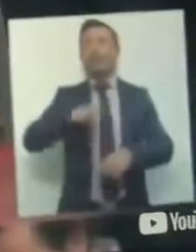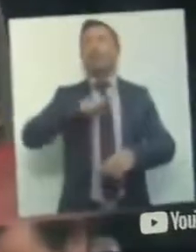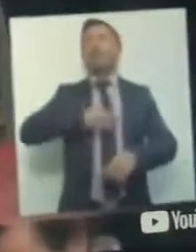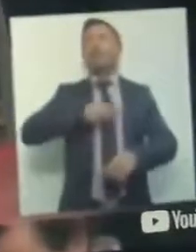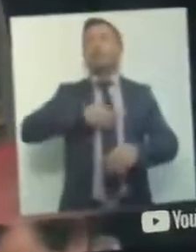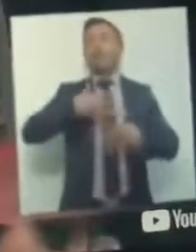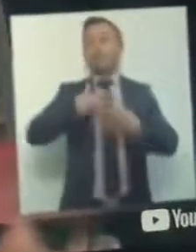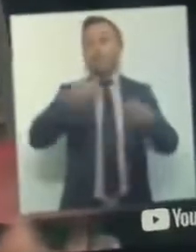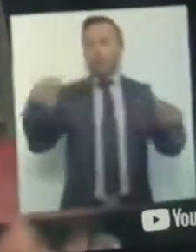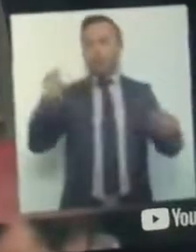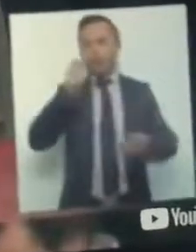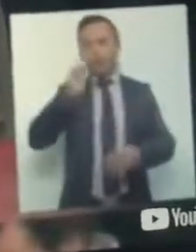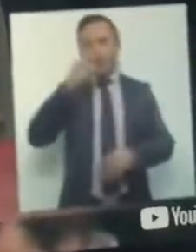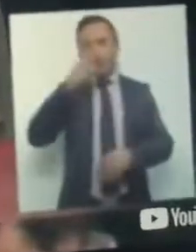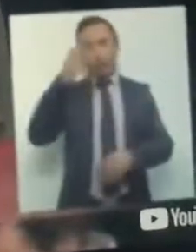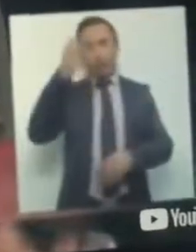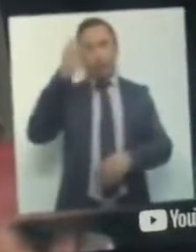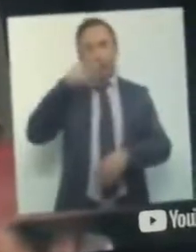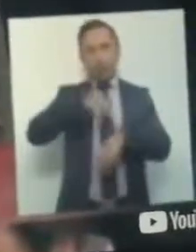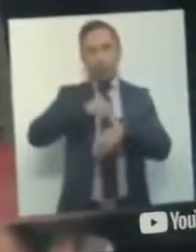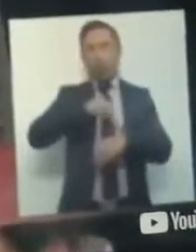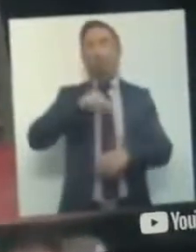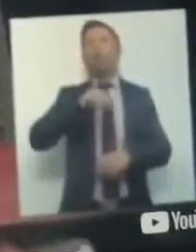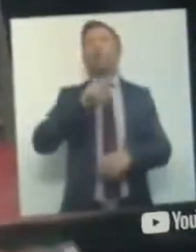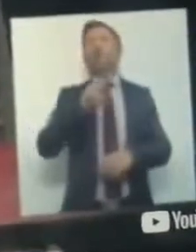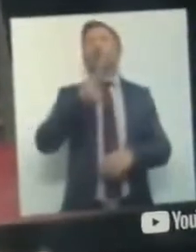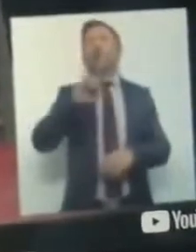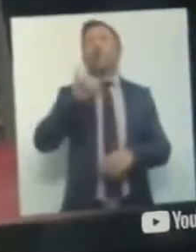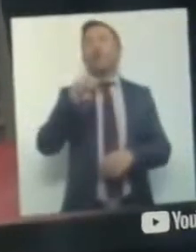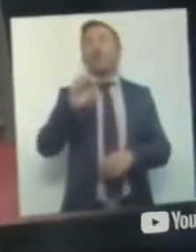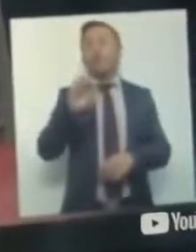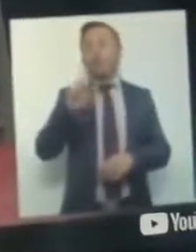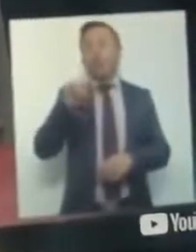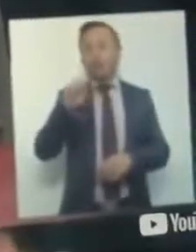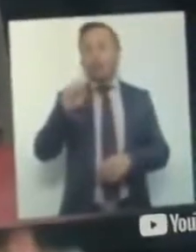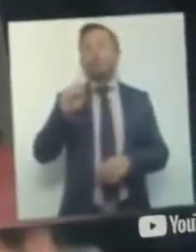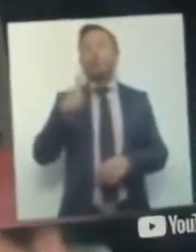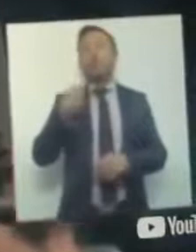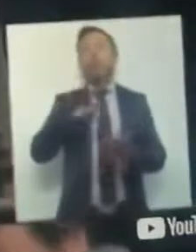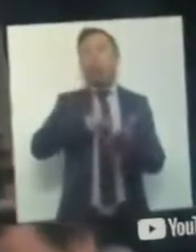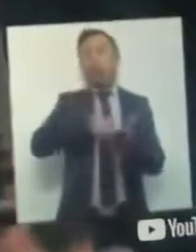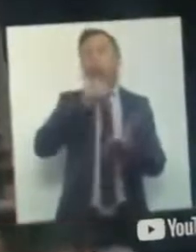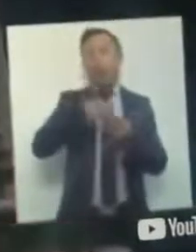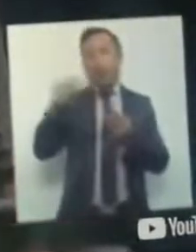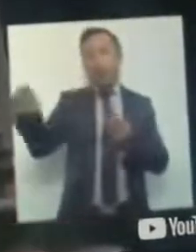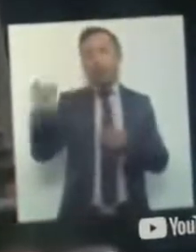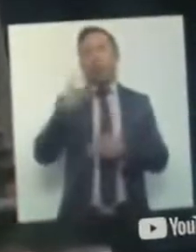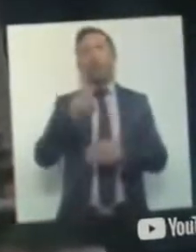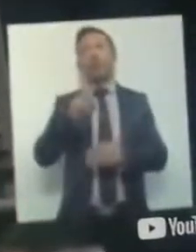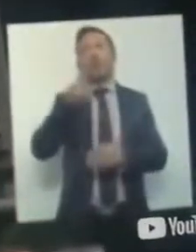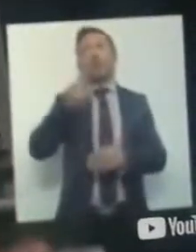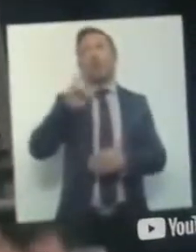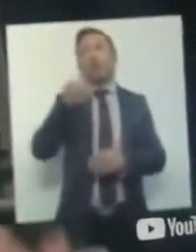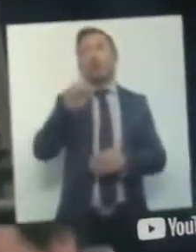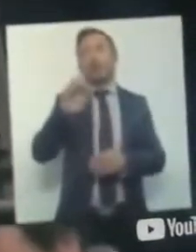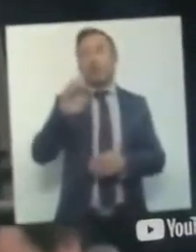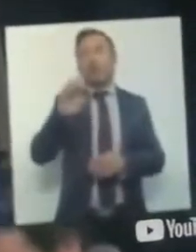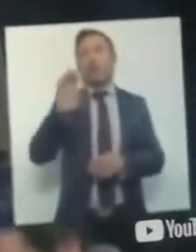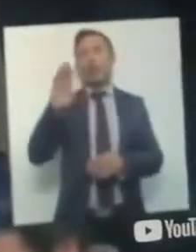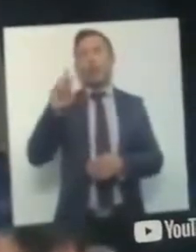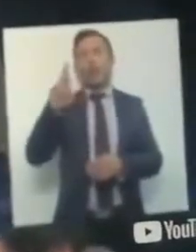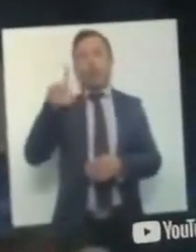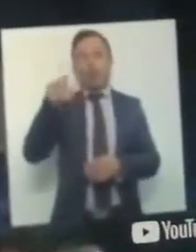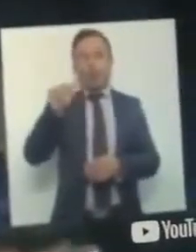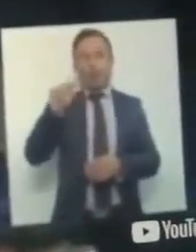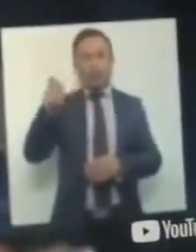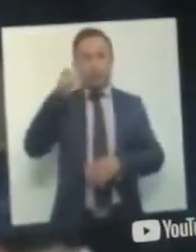doctor José Luis Alomía Segarra, con copia al doctor Jorge Alcocer Varela, Secretaría de